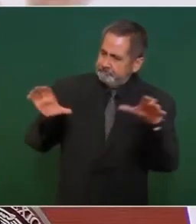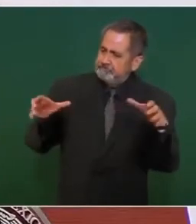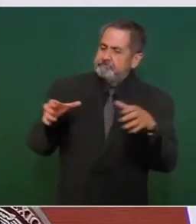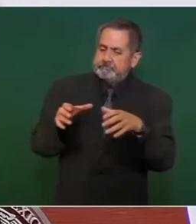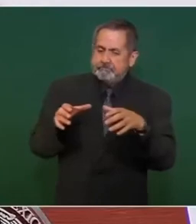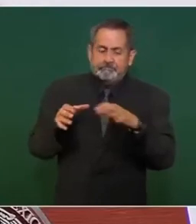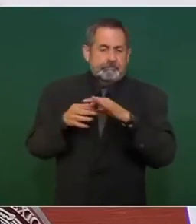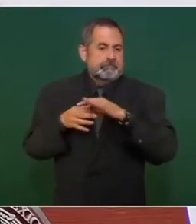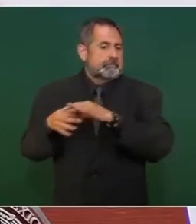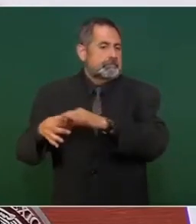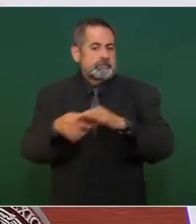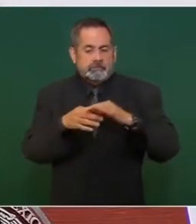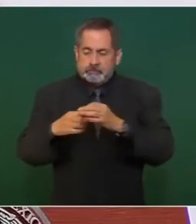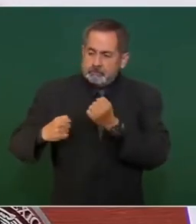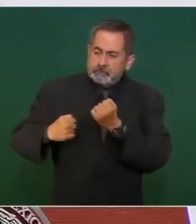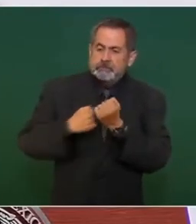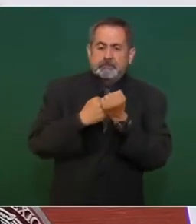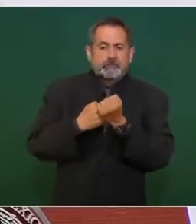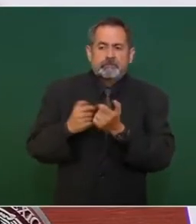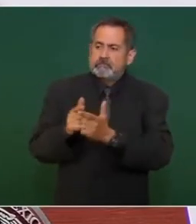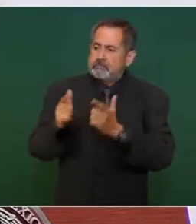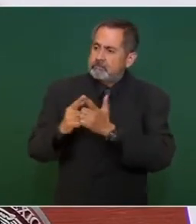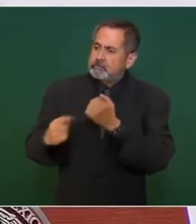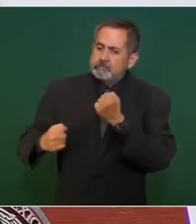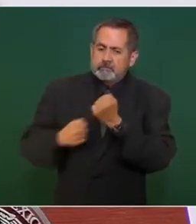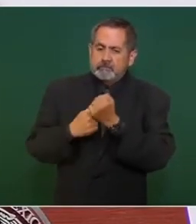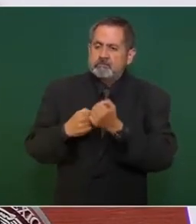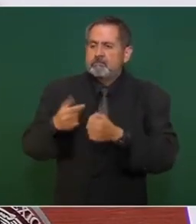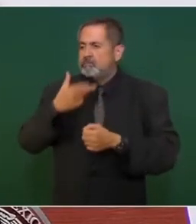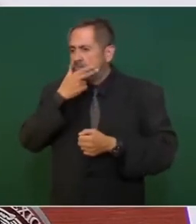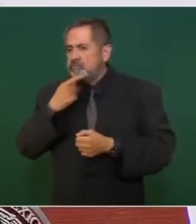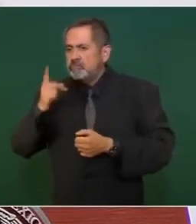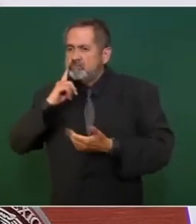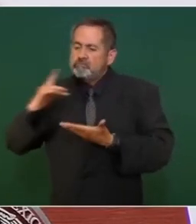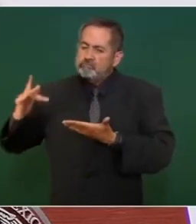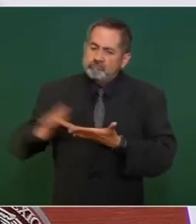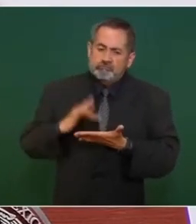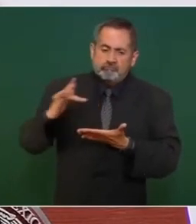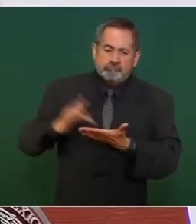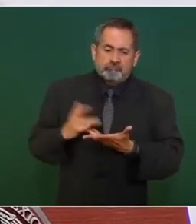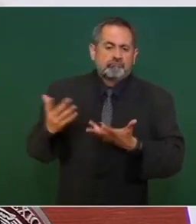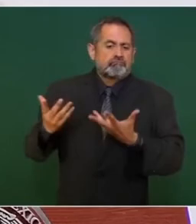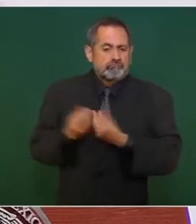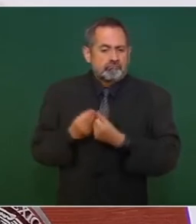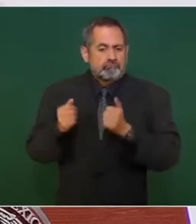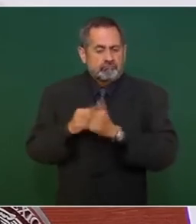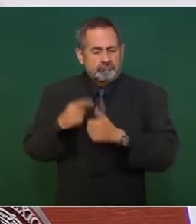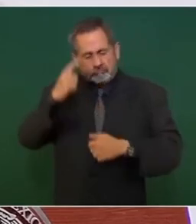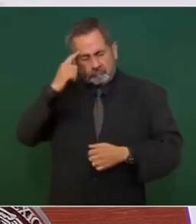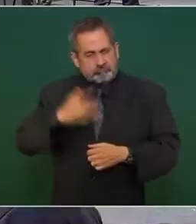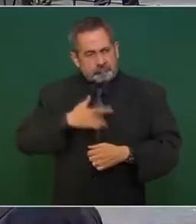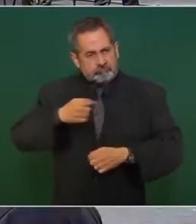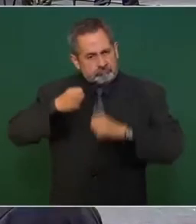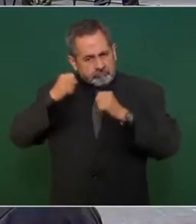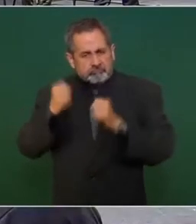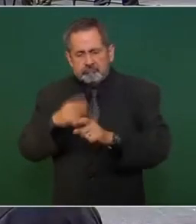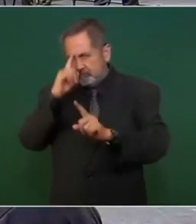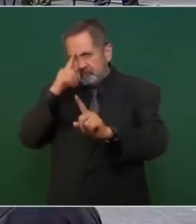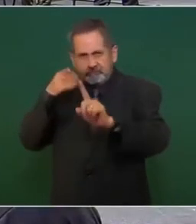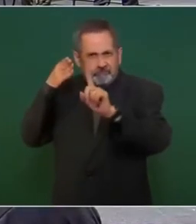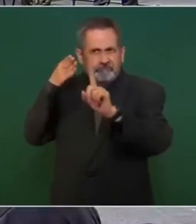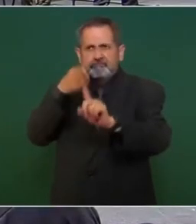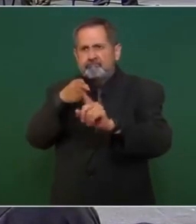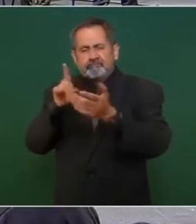un respaldo de un grupo de mujeres, de hombres con convicciones, con